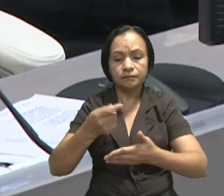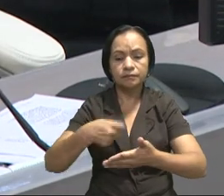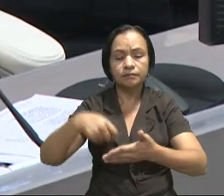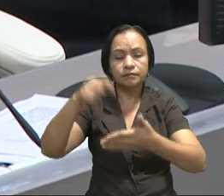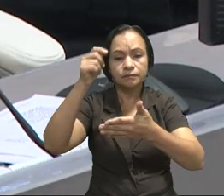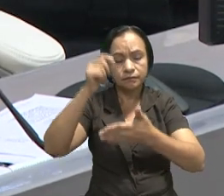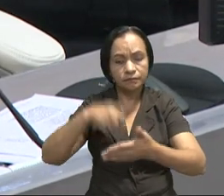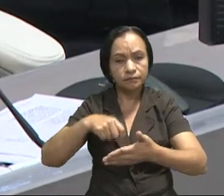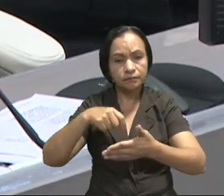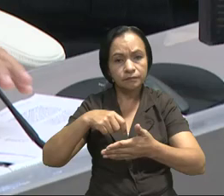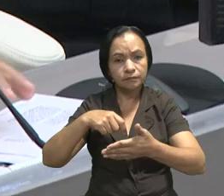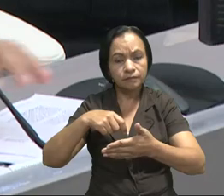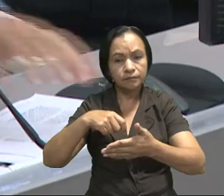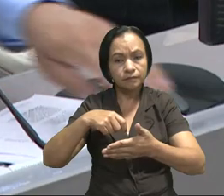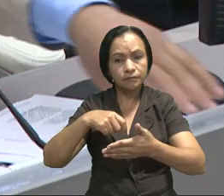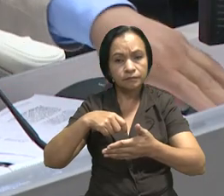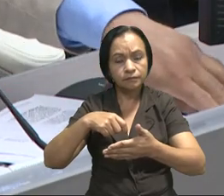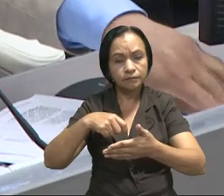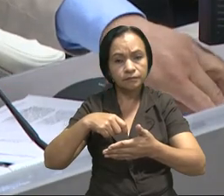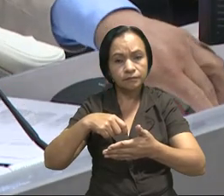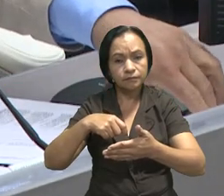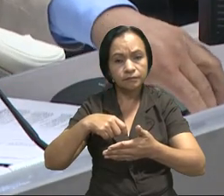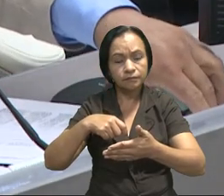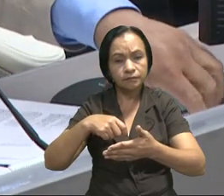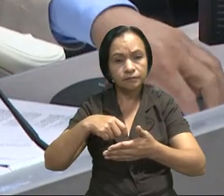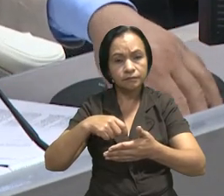firmamos el dictamen